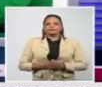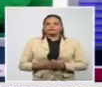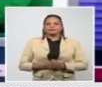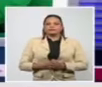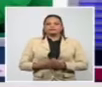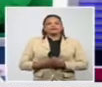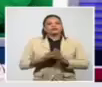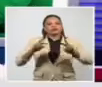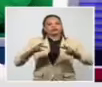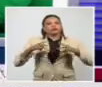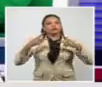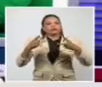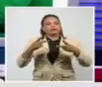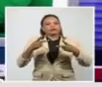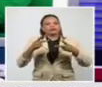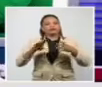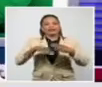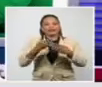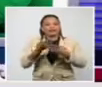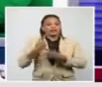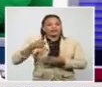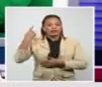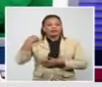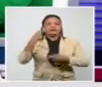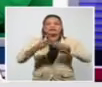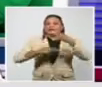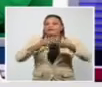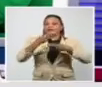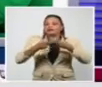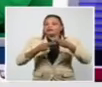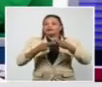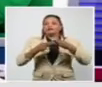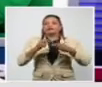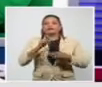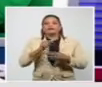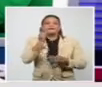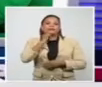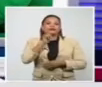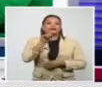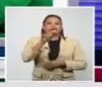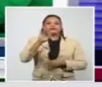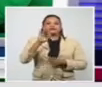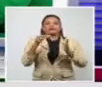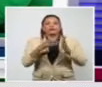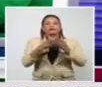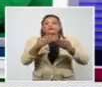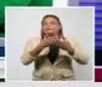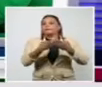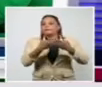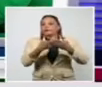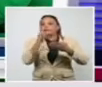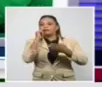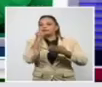Nuevamente, en el día de ayer se procesaron más de 18.000 muestras,